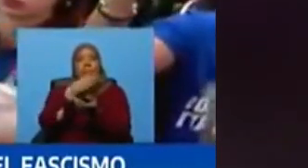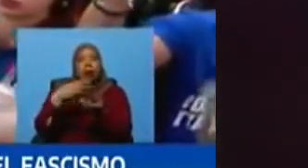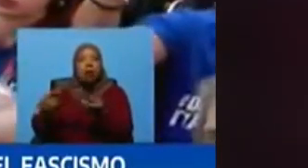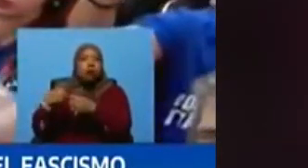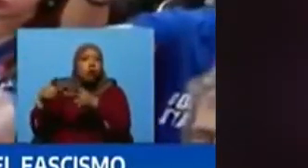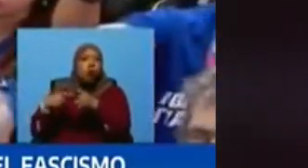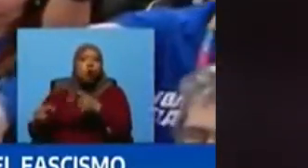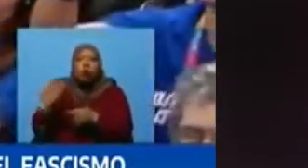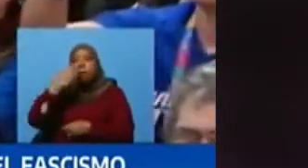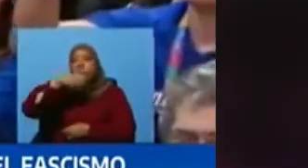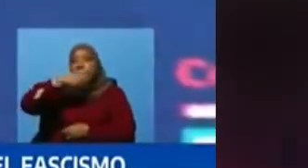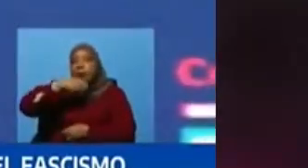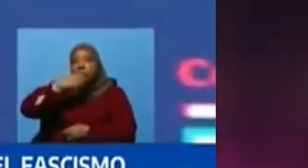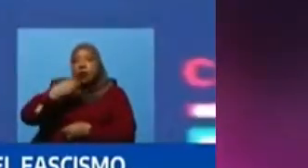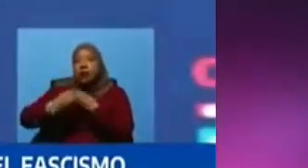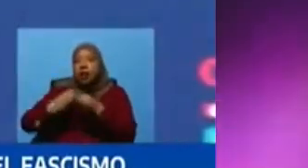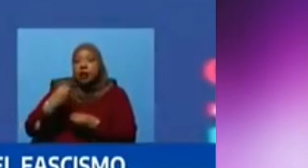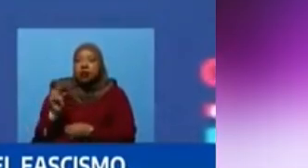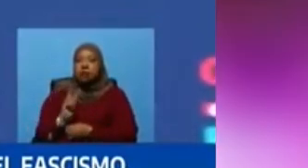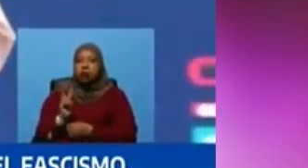ocumo, ñame, batata,